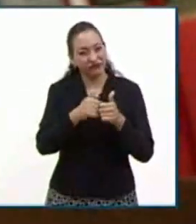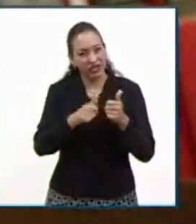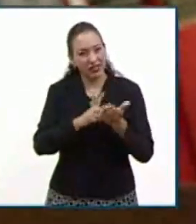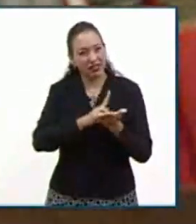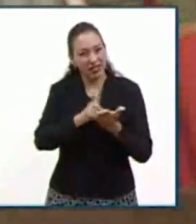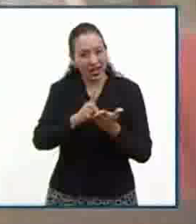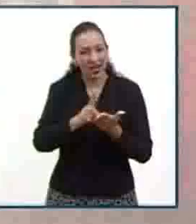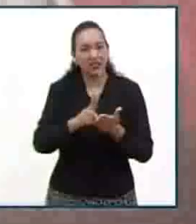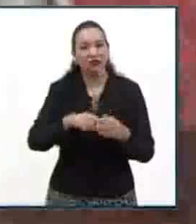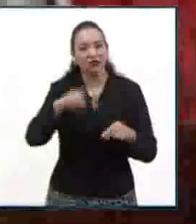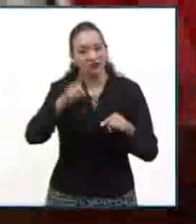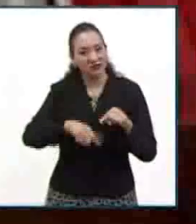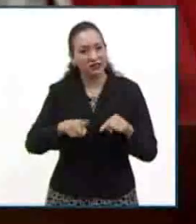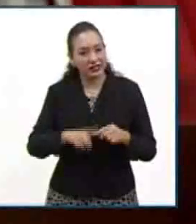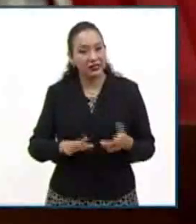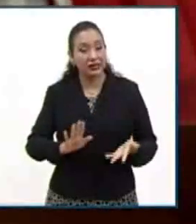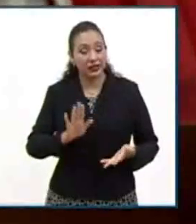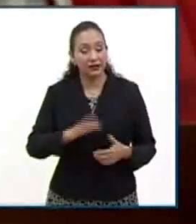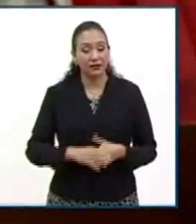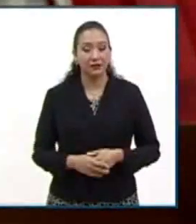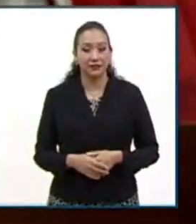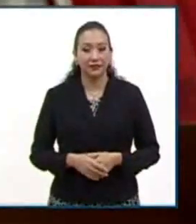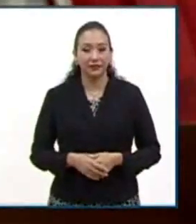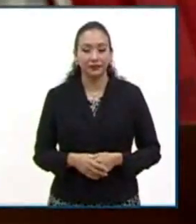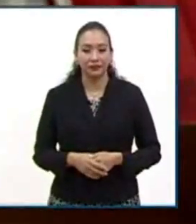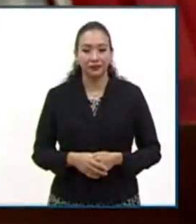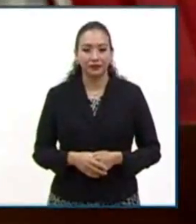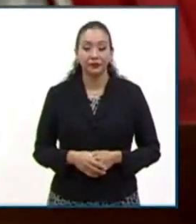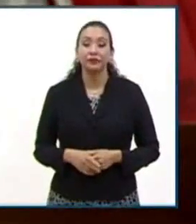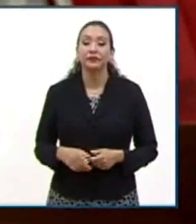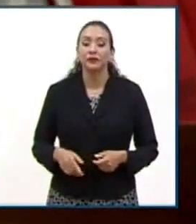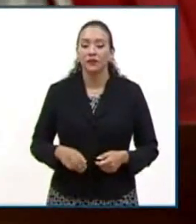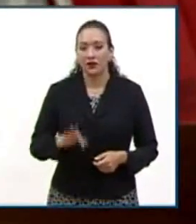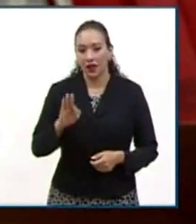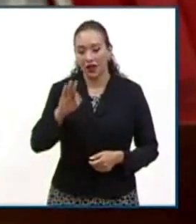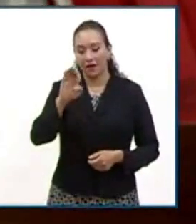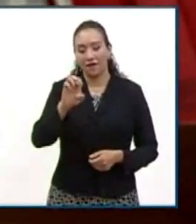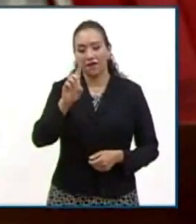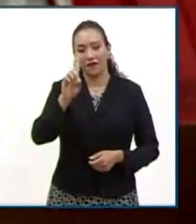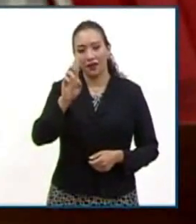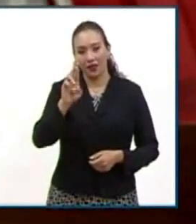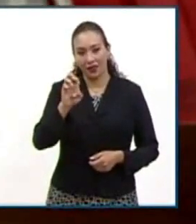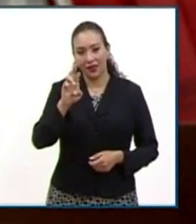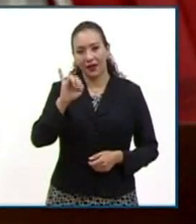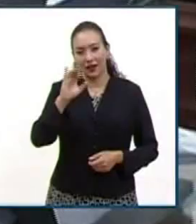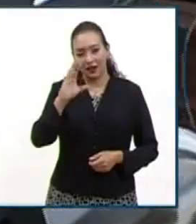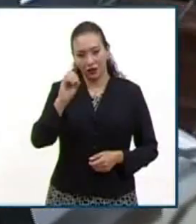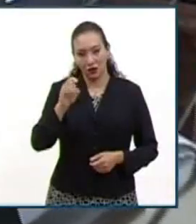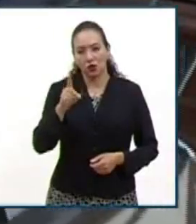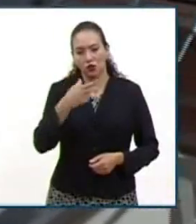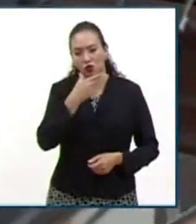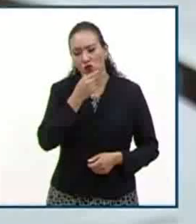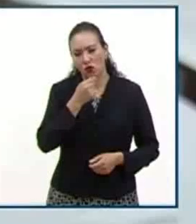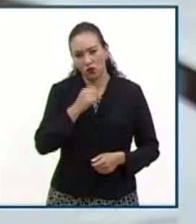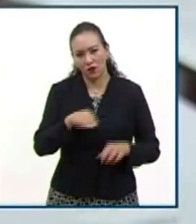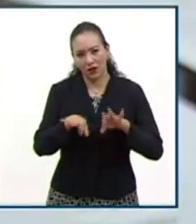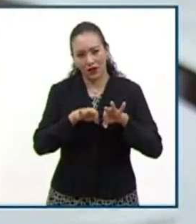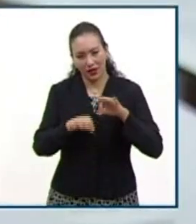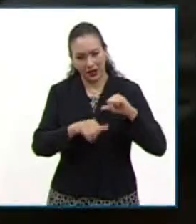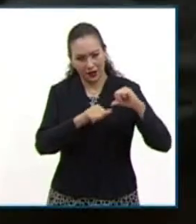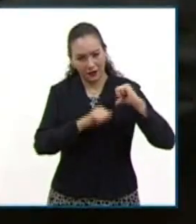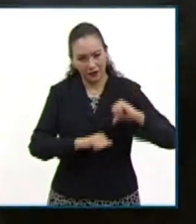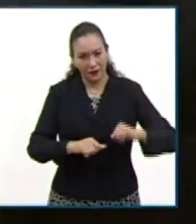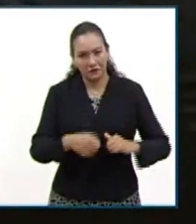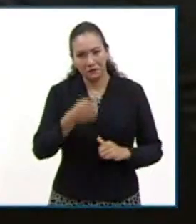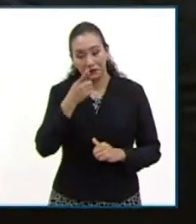individual. El constitucionalista Federico Martens, integrante del Consejo Directivo Nacional de la ANADE, señaló